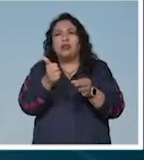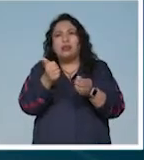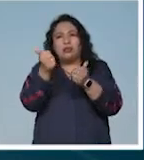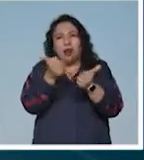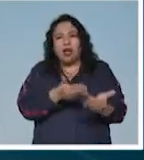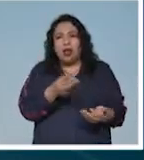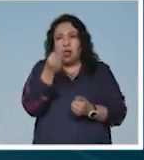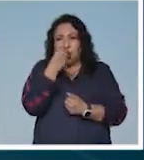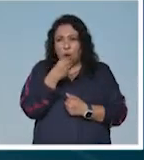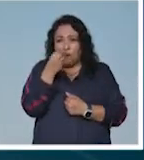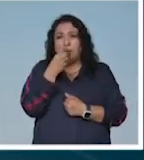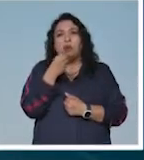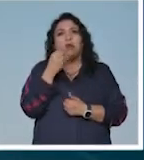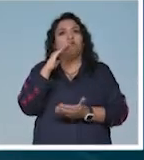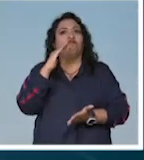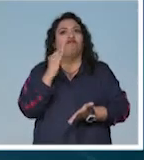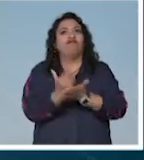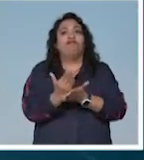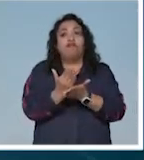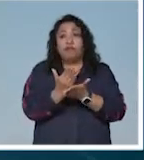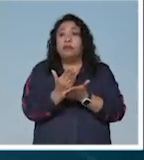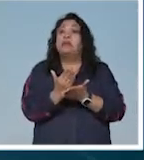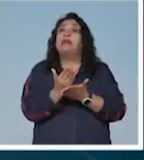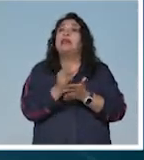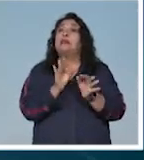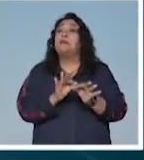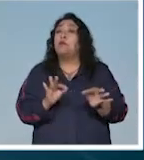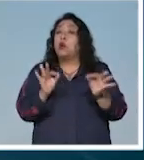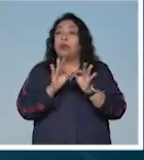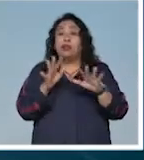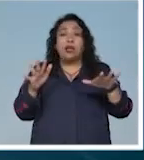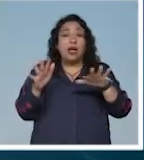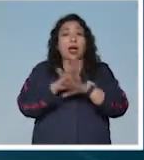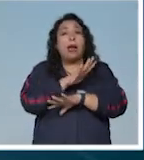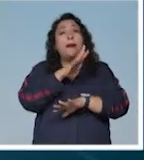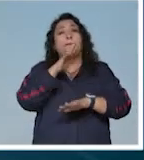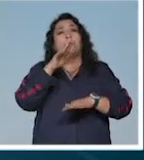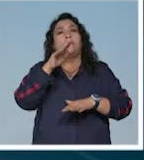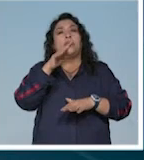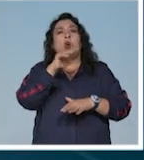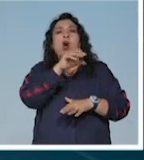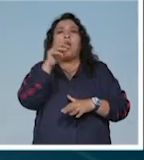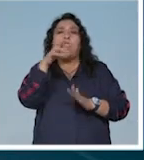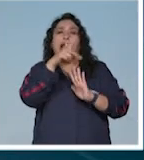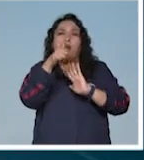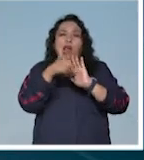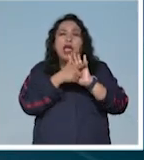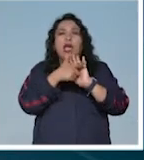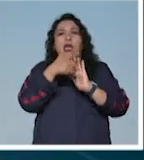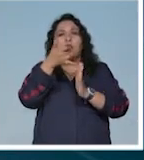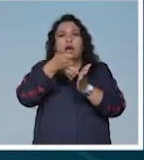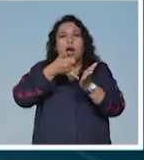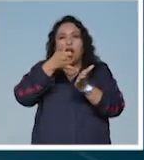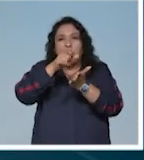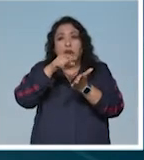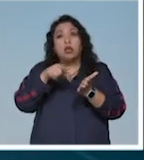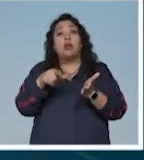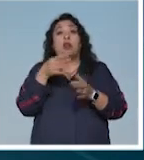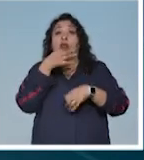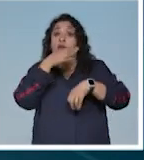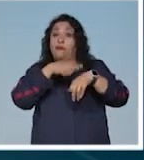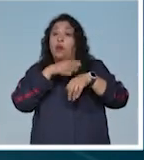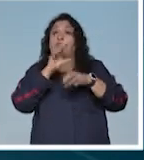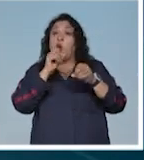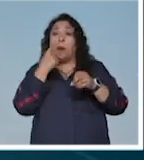importaciones de alimentos, se paralizarán. Es urgente una reforma agrícola, advierten especialistas, o de lo contrario, la sofisticada